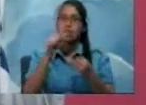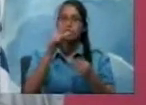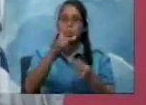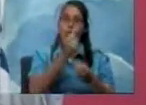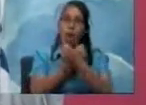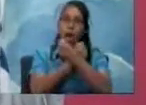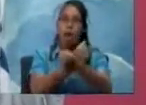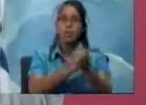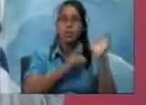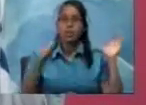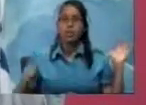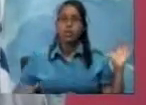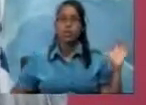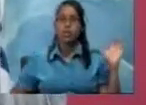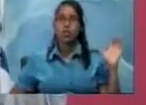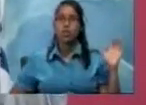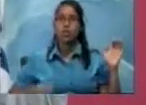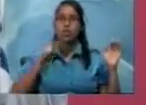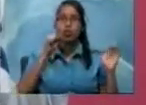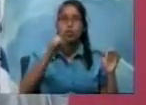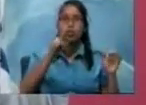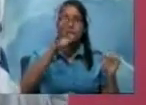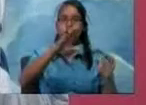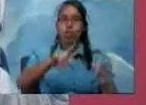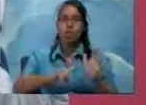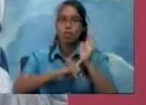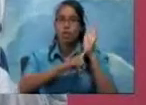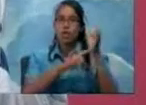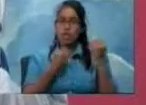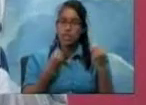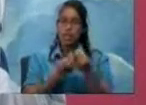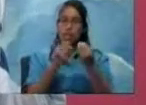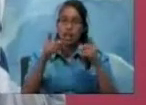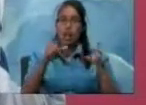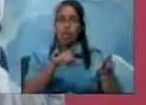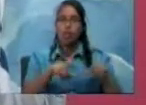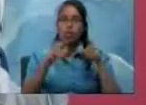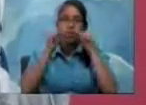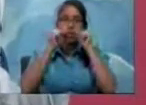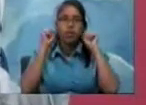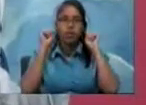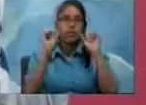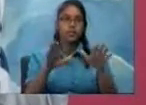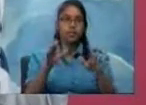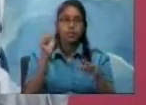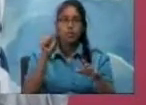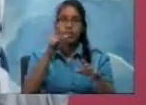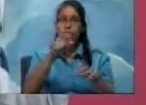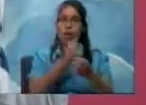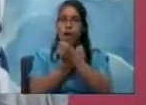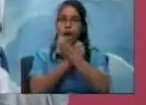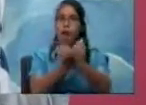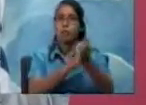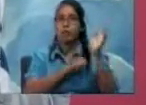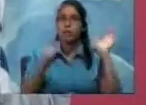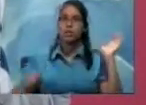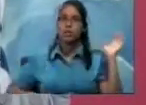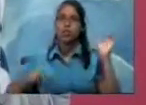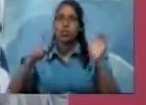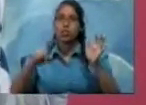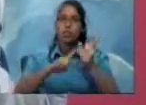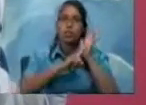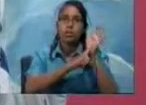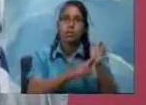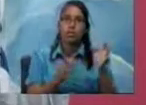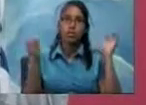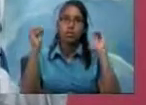Señor si usted Ama al Señor usted lo demuestra acercándose al lugar de la bendición si usted Ama al Señor usted lo demuestra sintonizando el